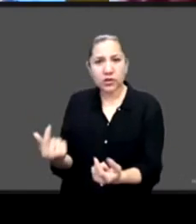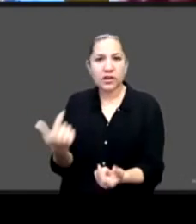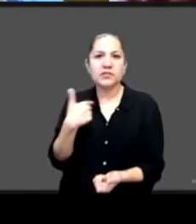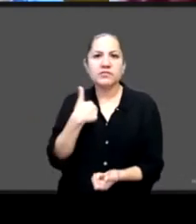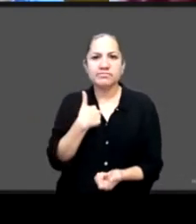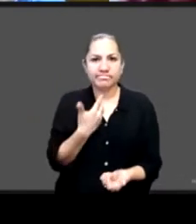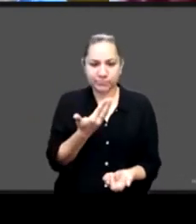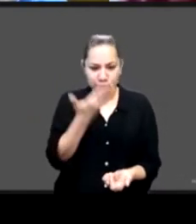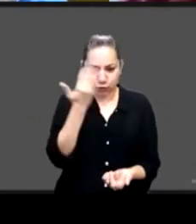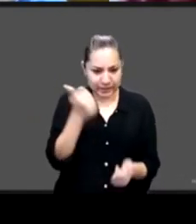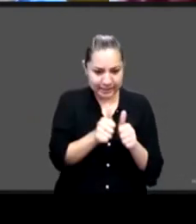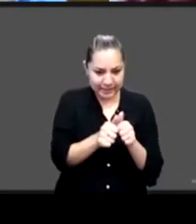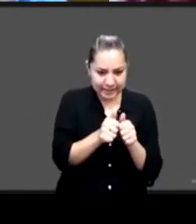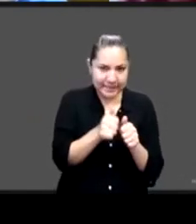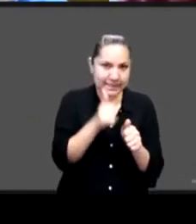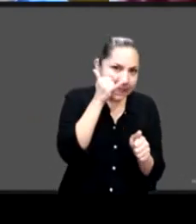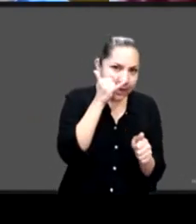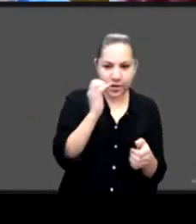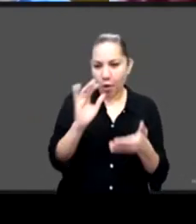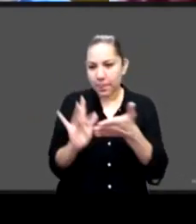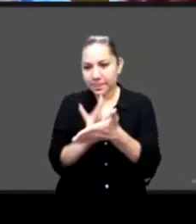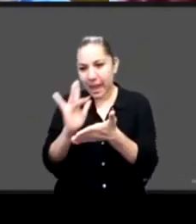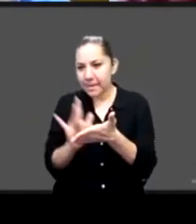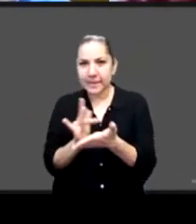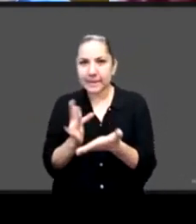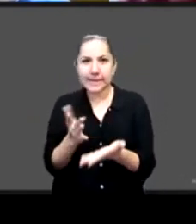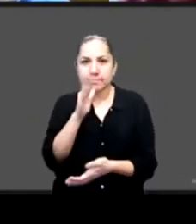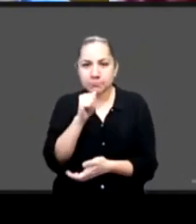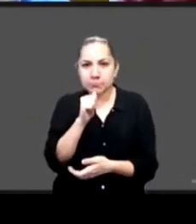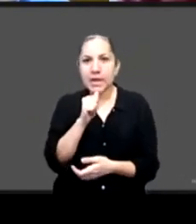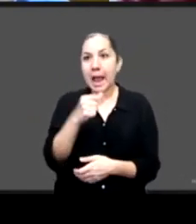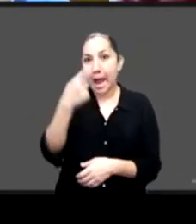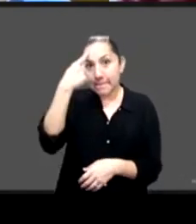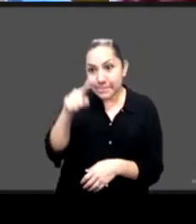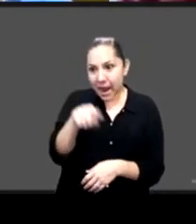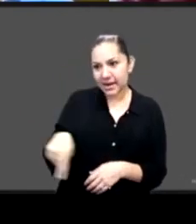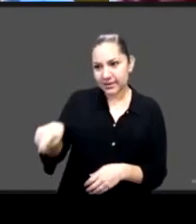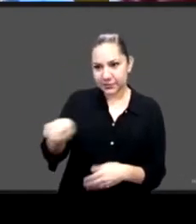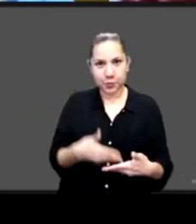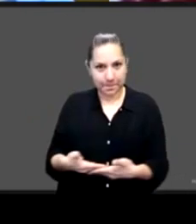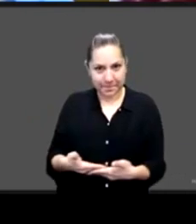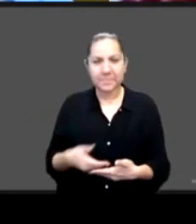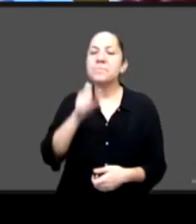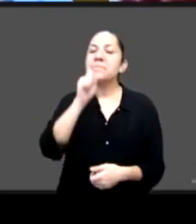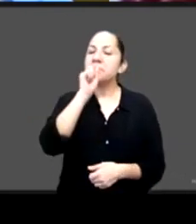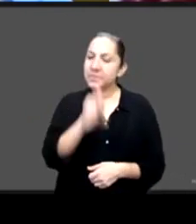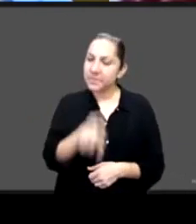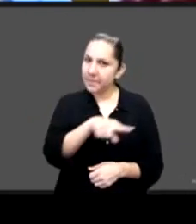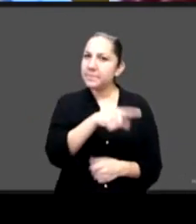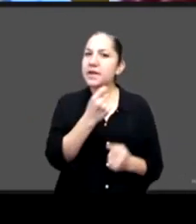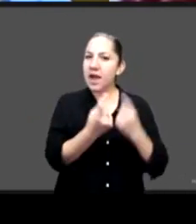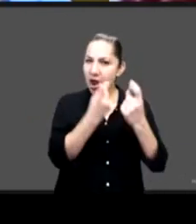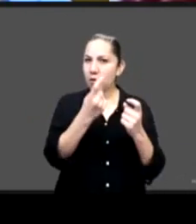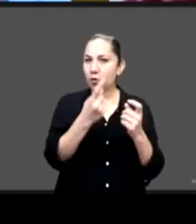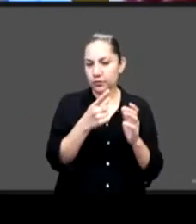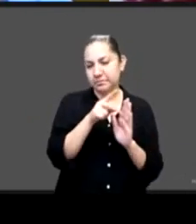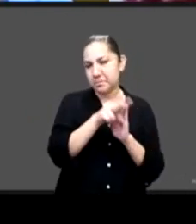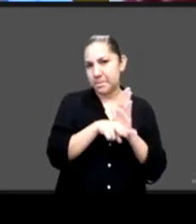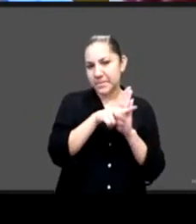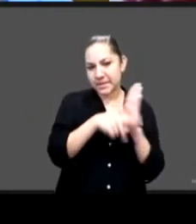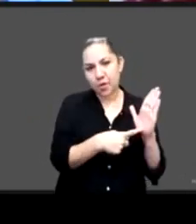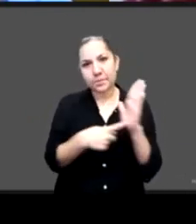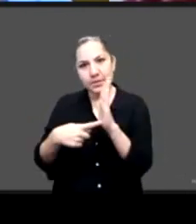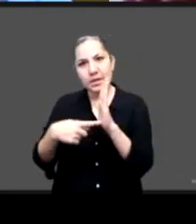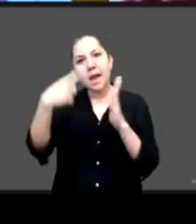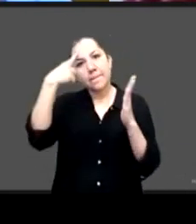los papás, ¿no? Los bebés. Entonces tenemos también algunas de las cápsulas destinadas a primera infancia, como estimular